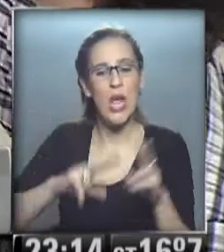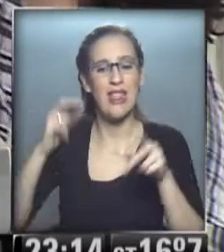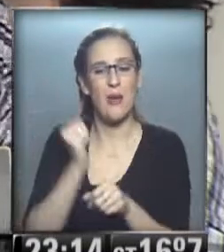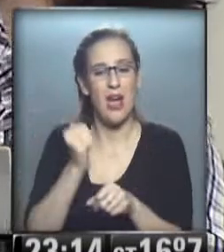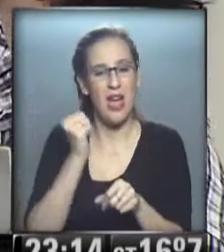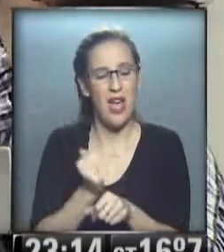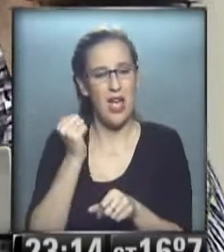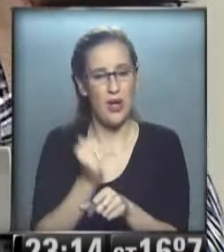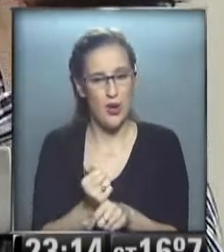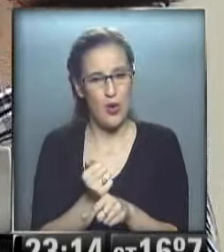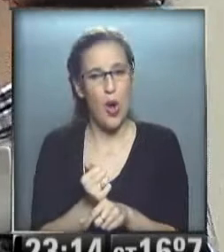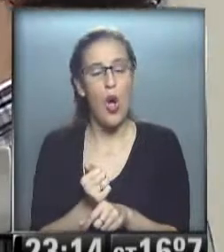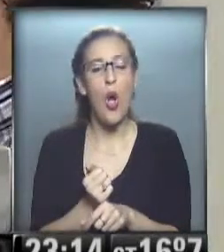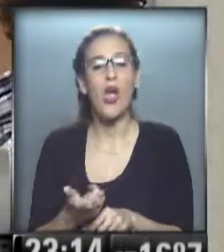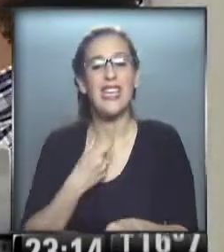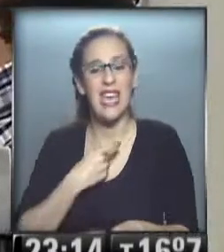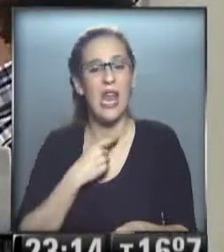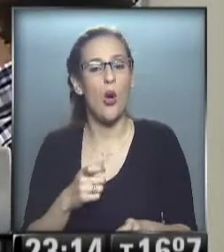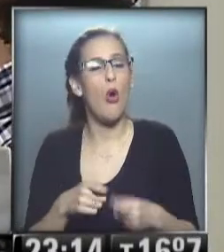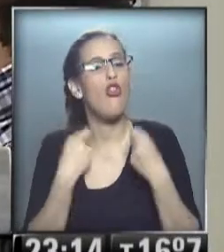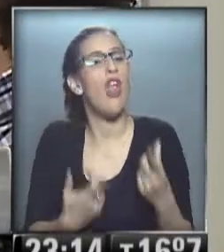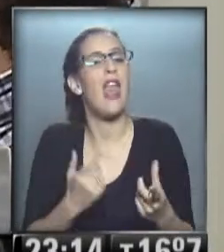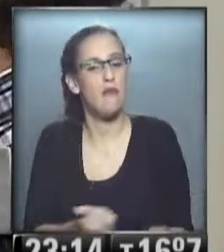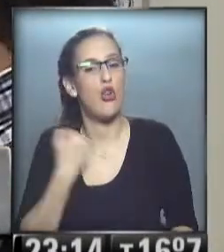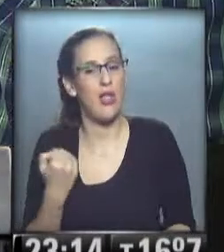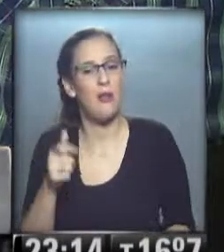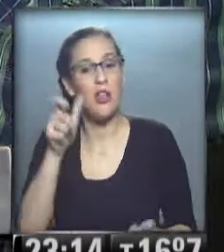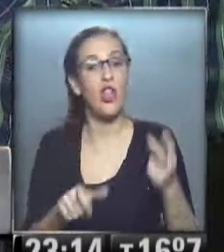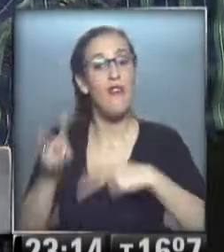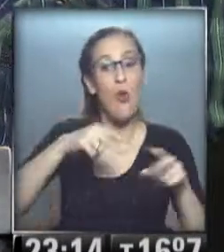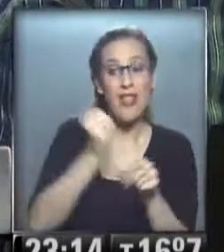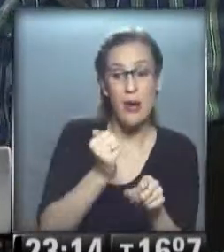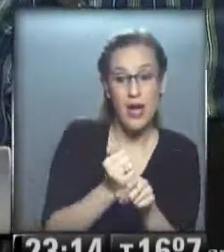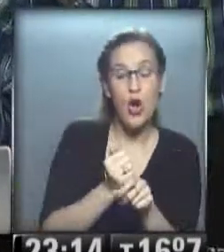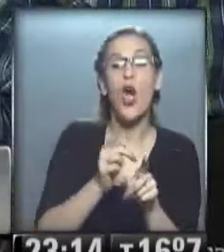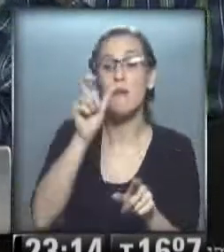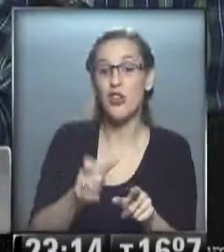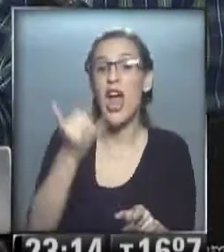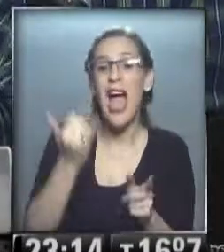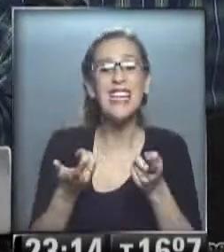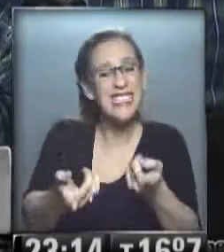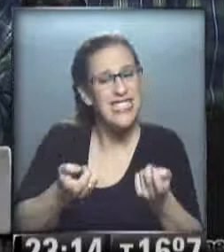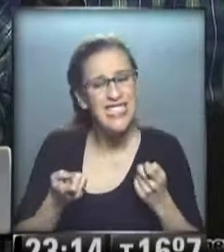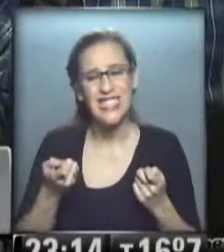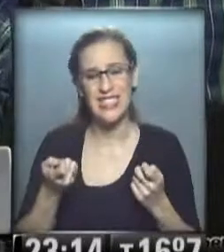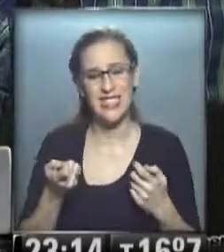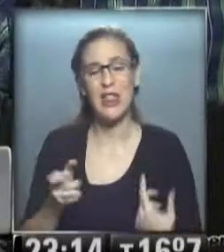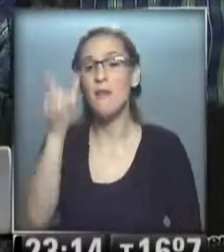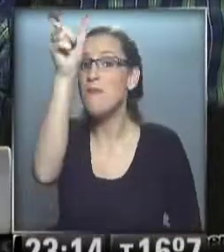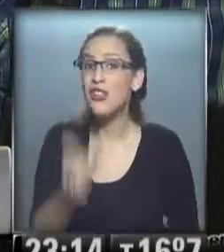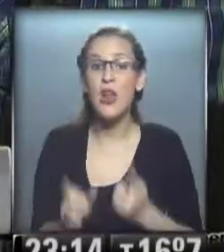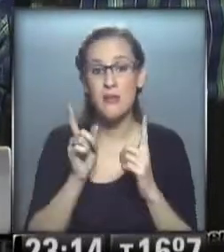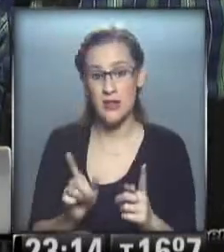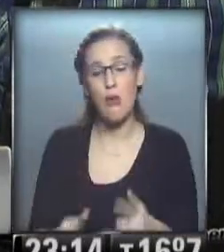nosotros intentamos devolverle el protagonismo en ese sentido. Quien busca empleo y quien tiene una necesidad es esa persona. Y lo que tratamos